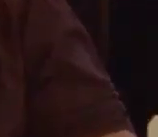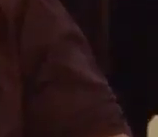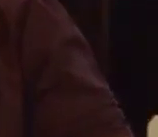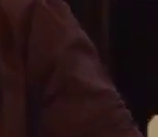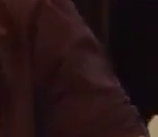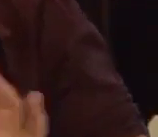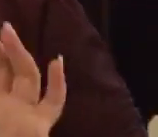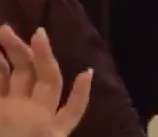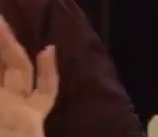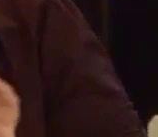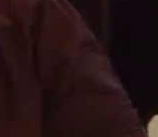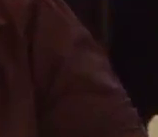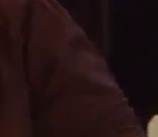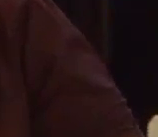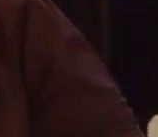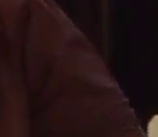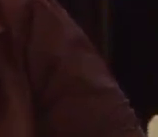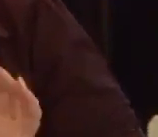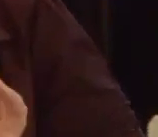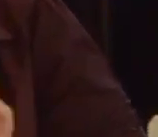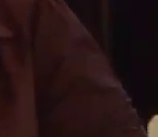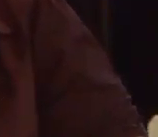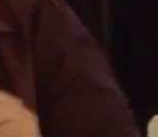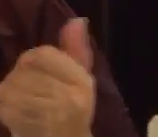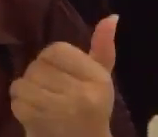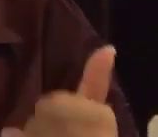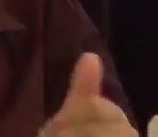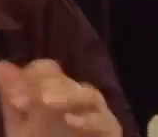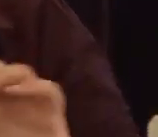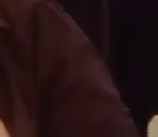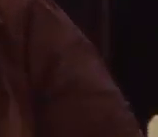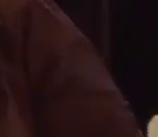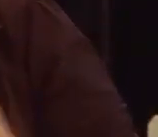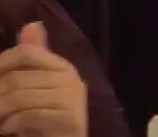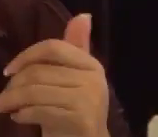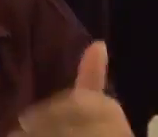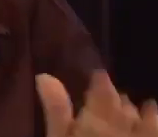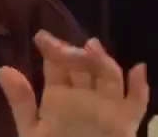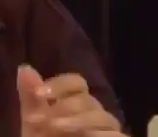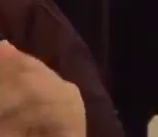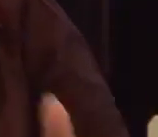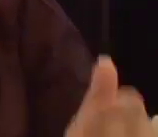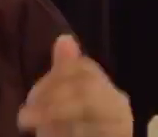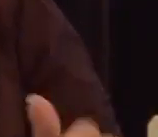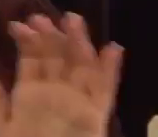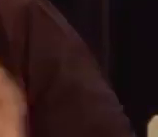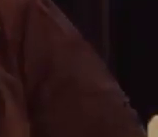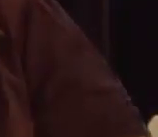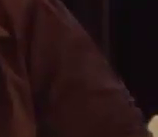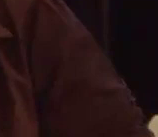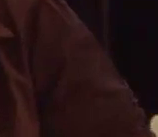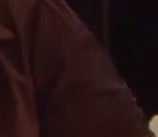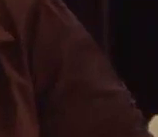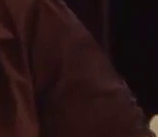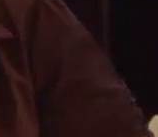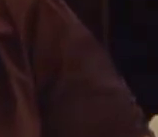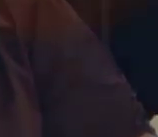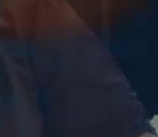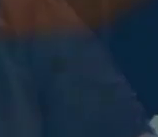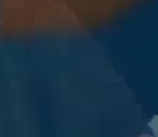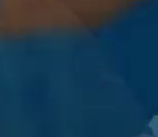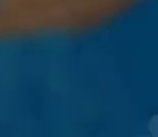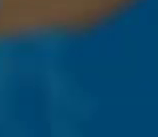de casualidad está ausente hoy, que es la diputada Mireya Zamora, ¿verdad?, que tiene muchísimo tiempo de estar